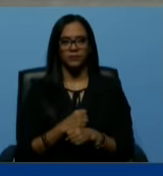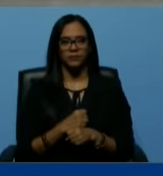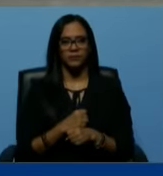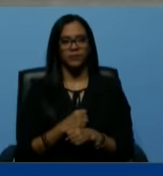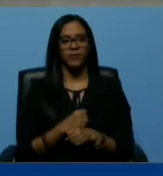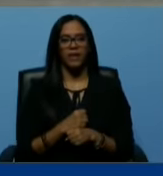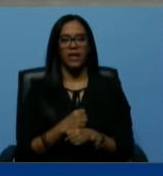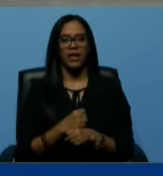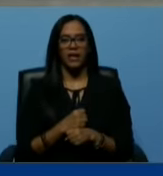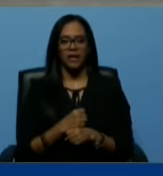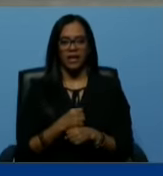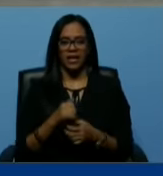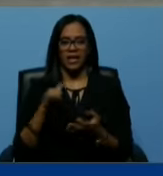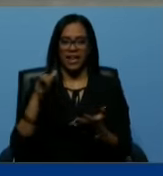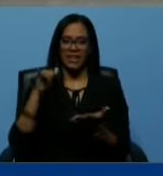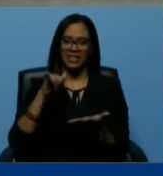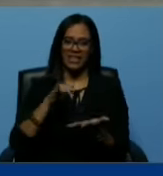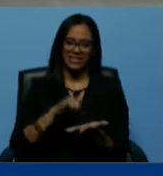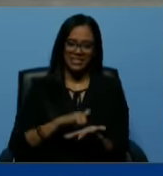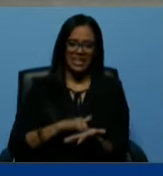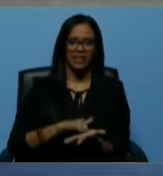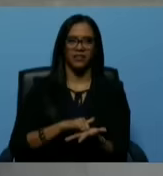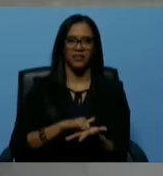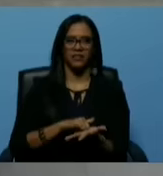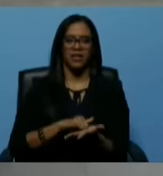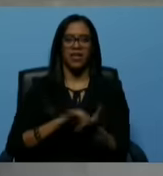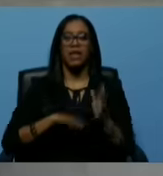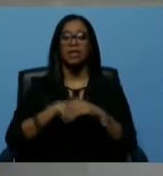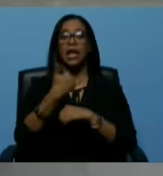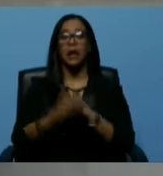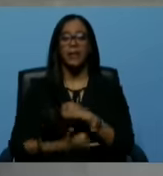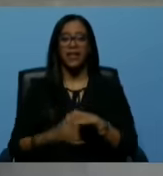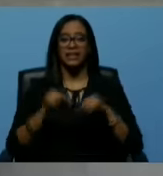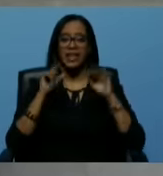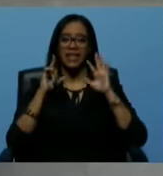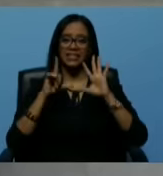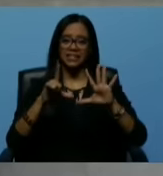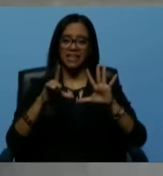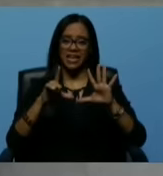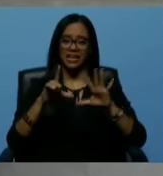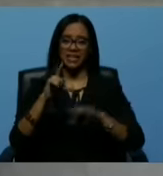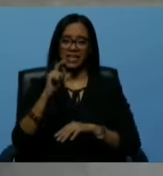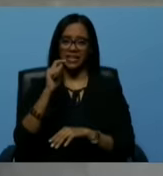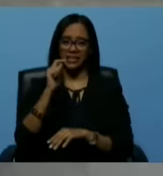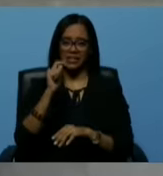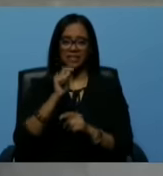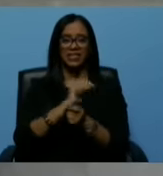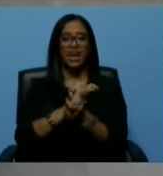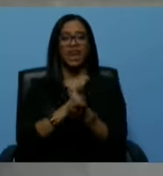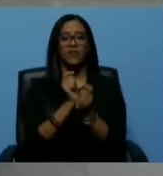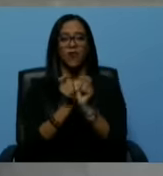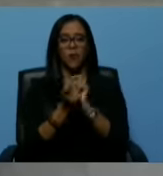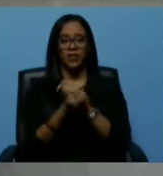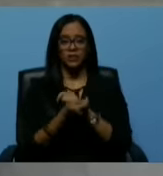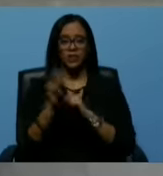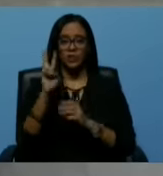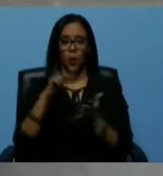el aterrizaje del plan de las siete transformaciones